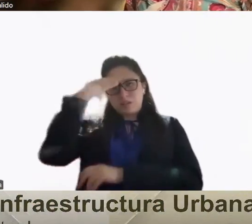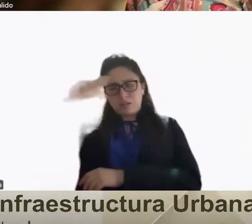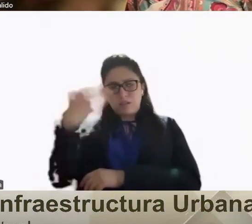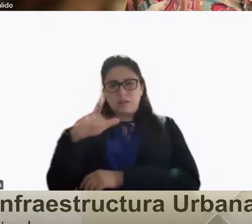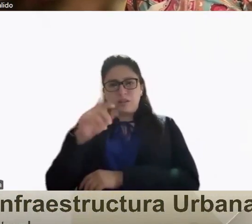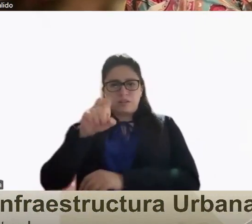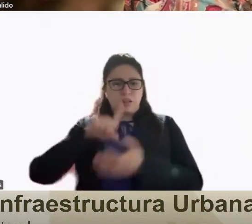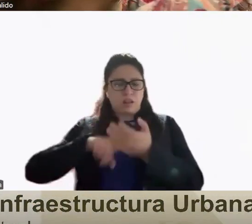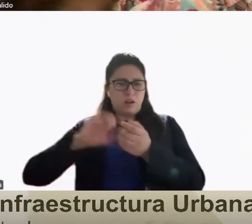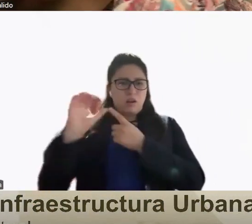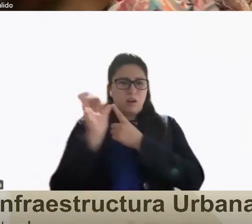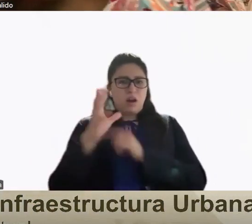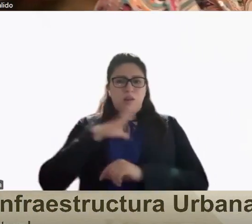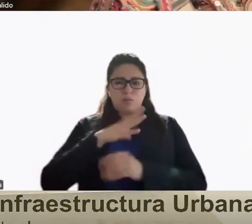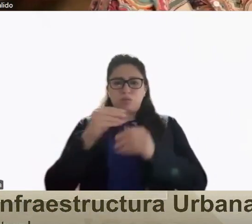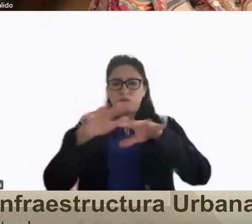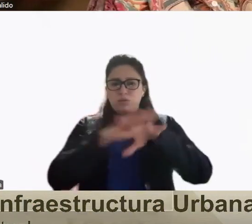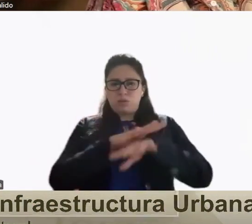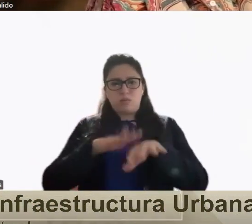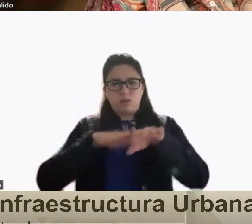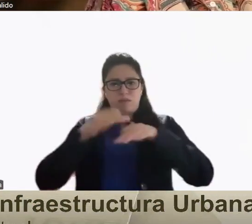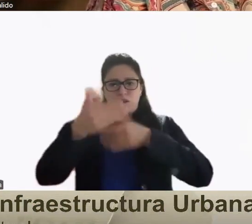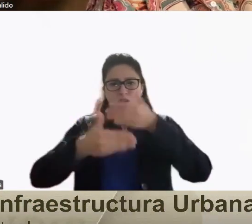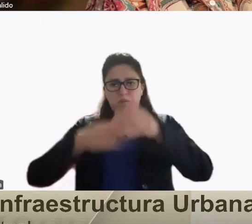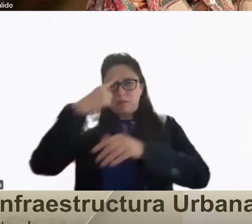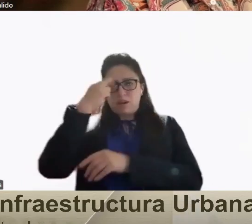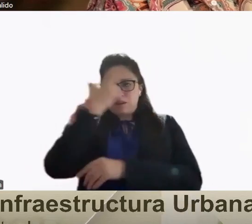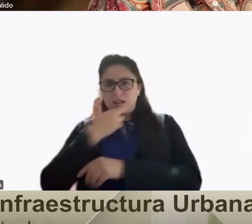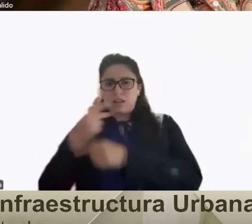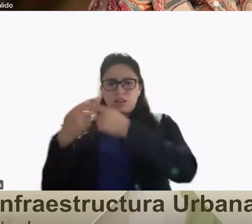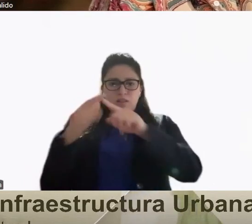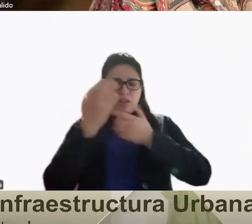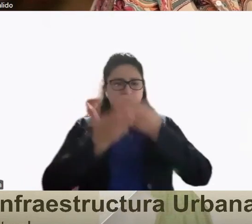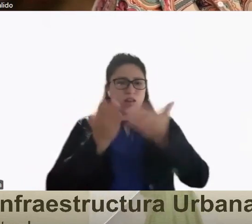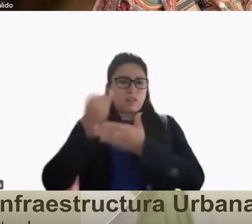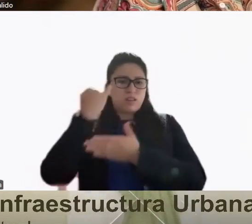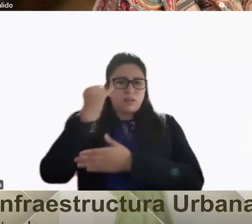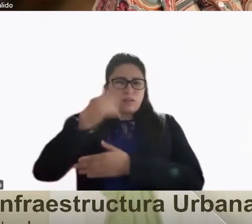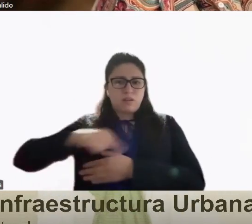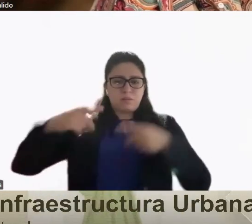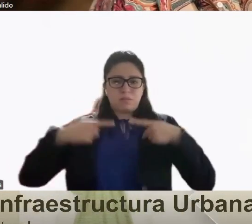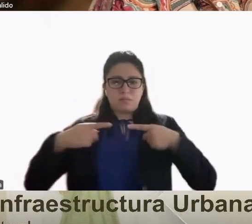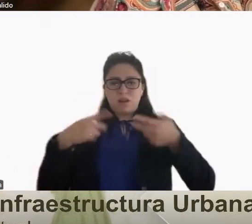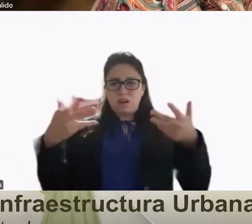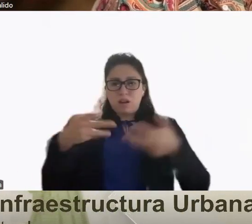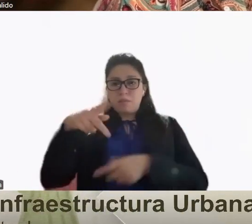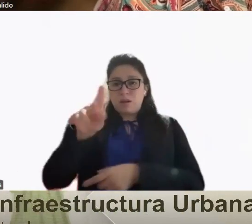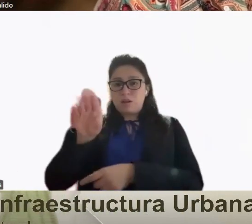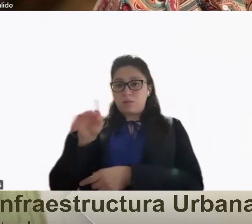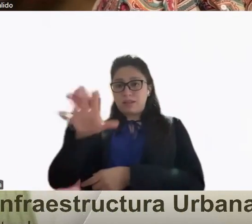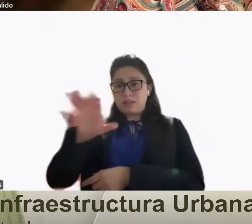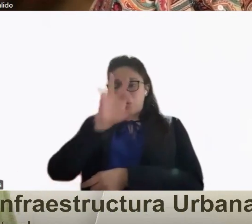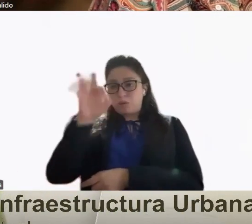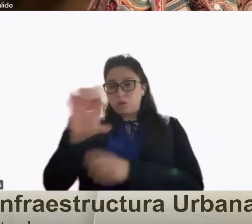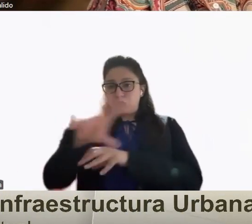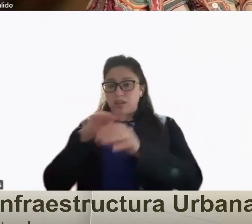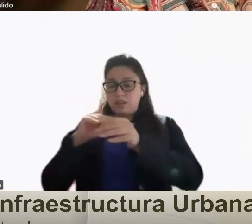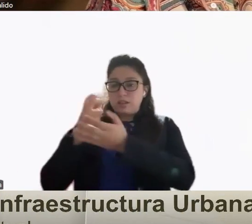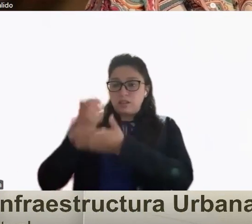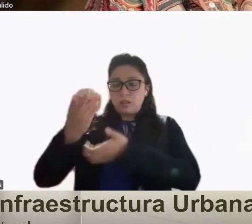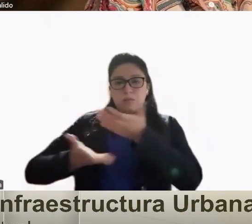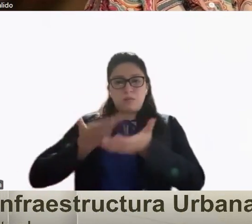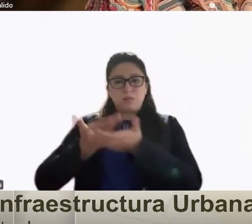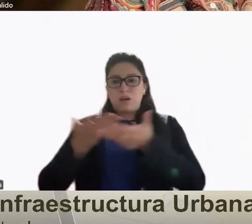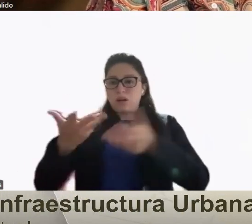esta comisión para los dictámenes de las iniciativas ciudadanas. Faltan muchas, pero el 95% de ellas se ha hecho, como todas,